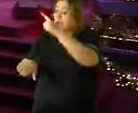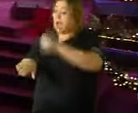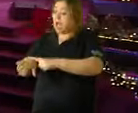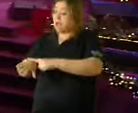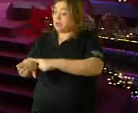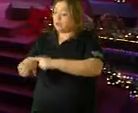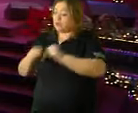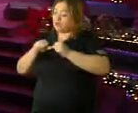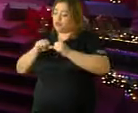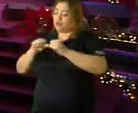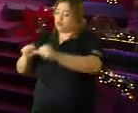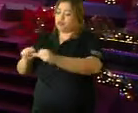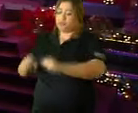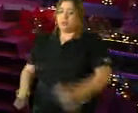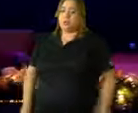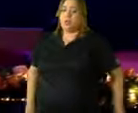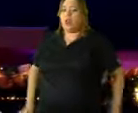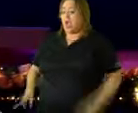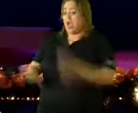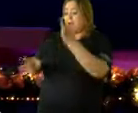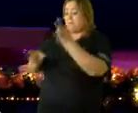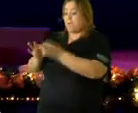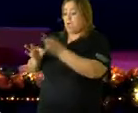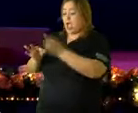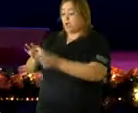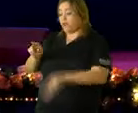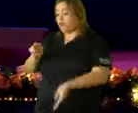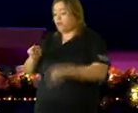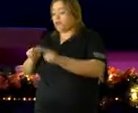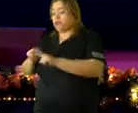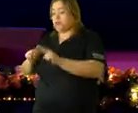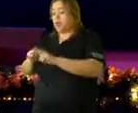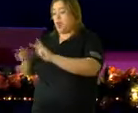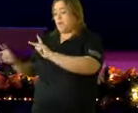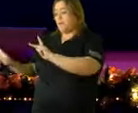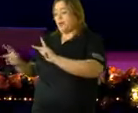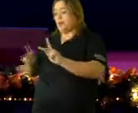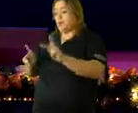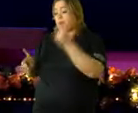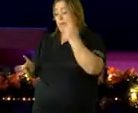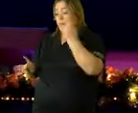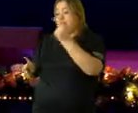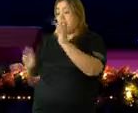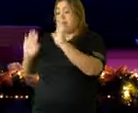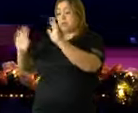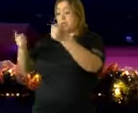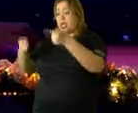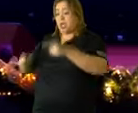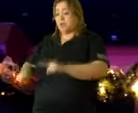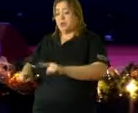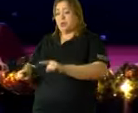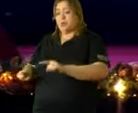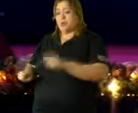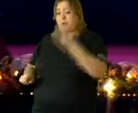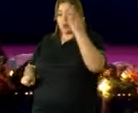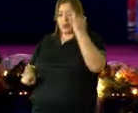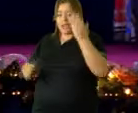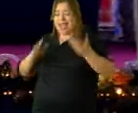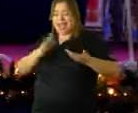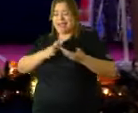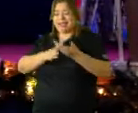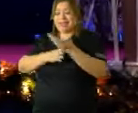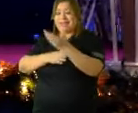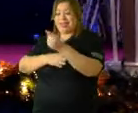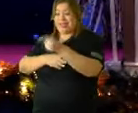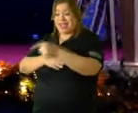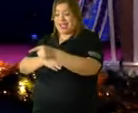Lo alimentó, le dio agua, lo preparó para un milagro mayor, porque a través de él una